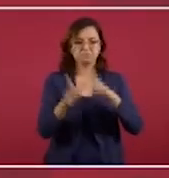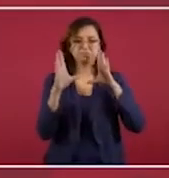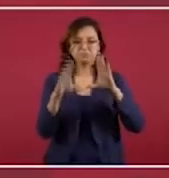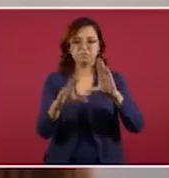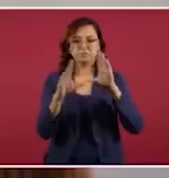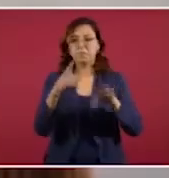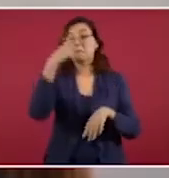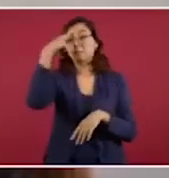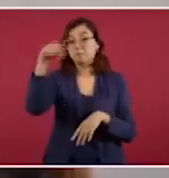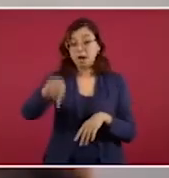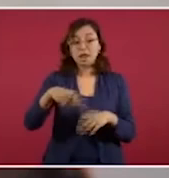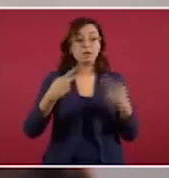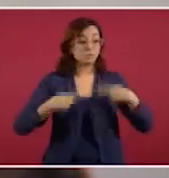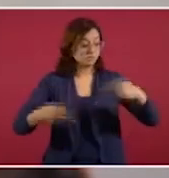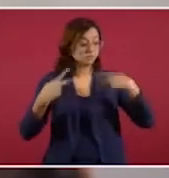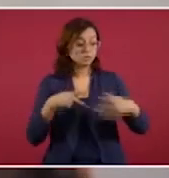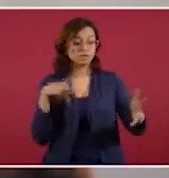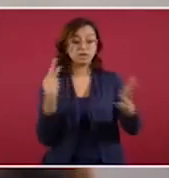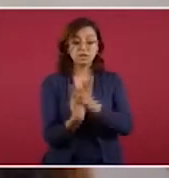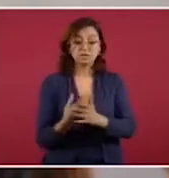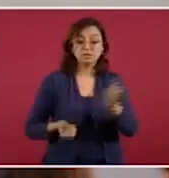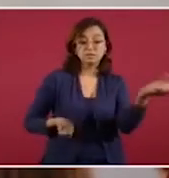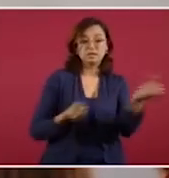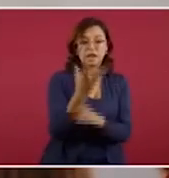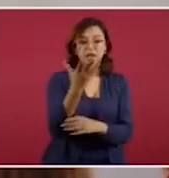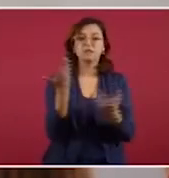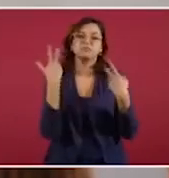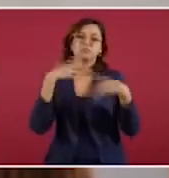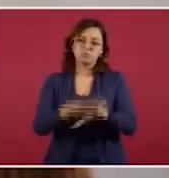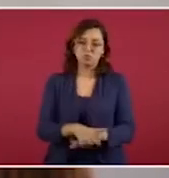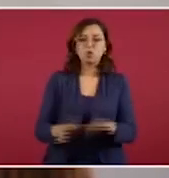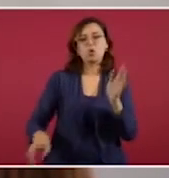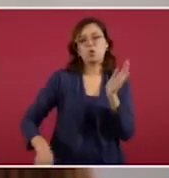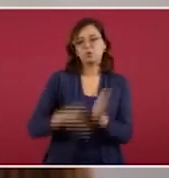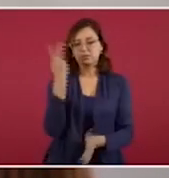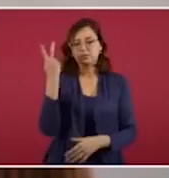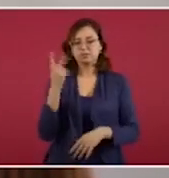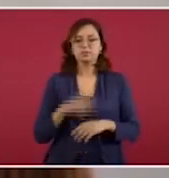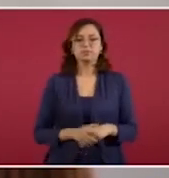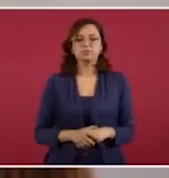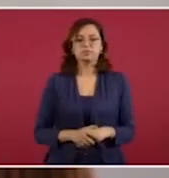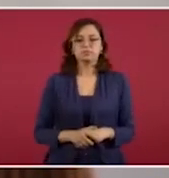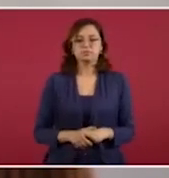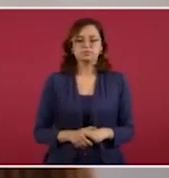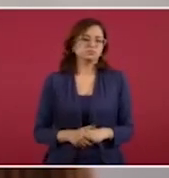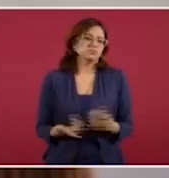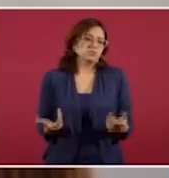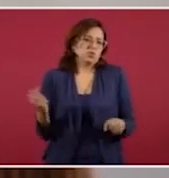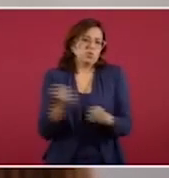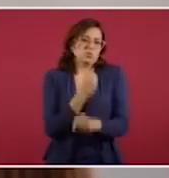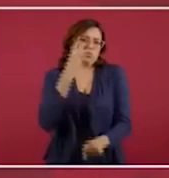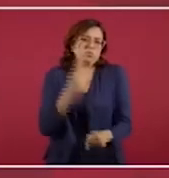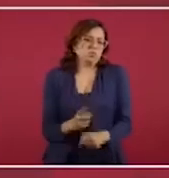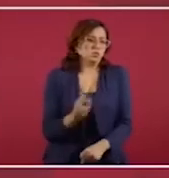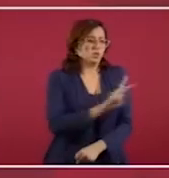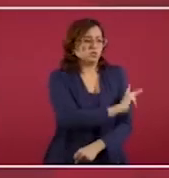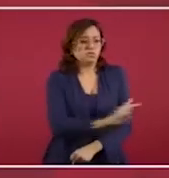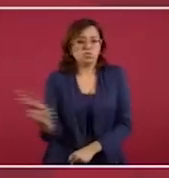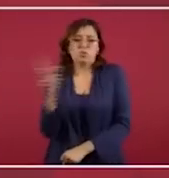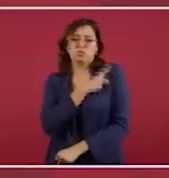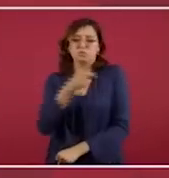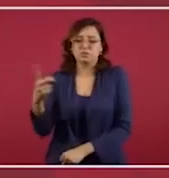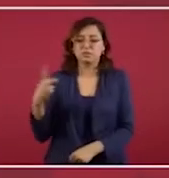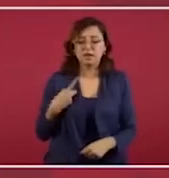la readaptación y el conocimiento, no negarle a nadie la posibilidad